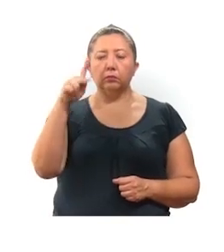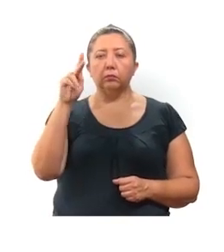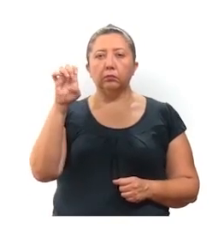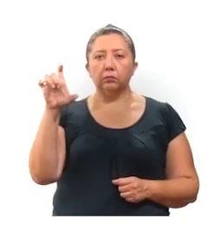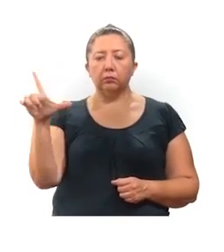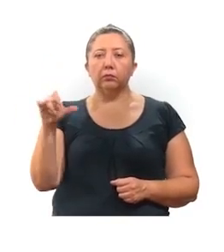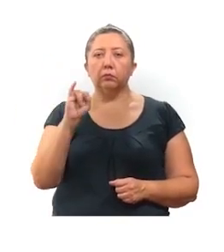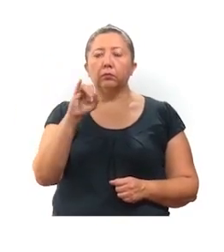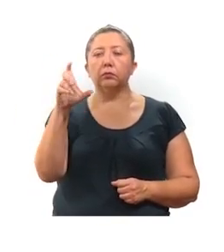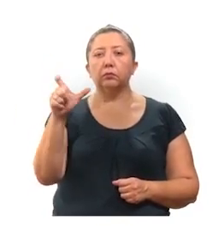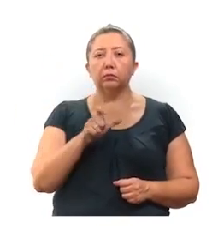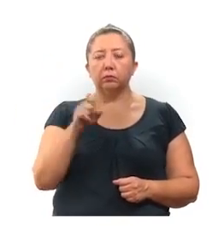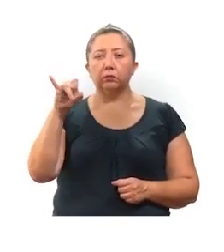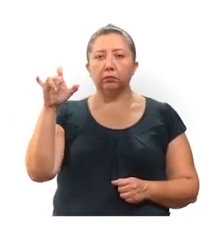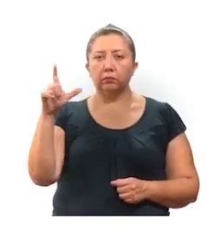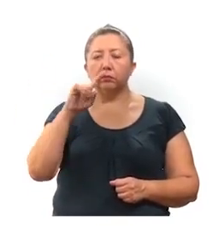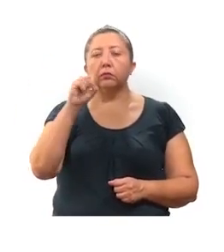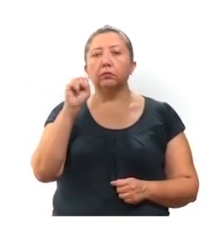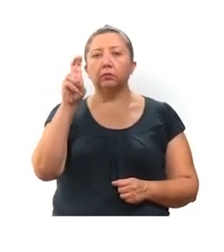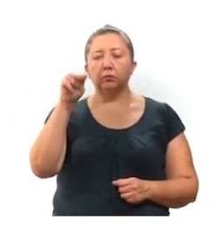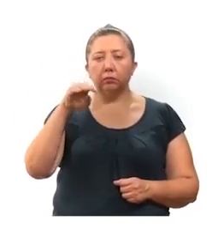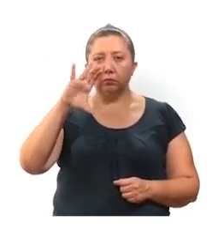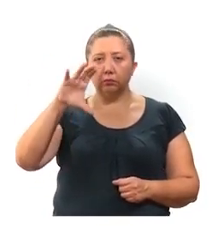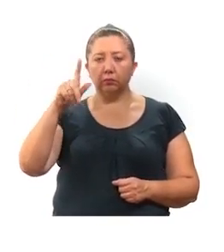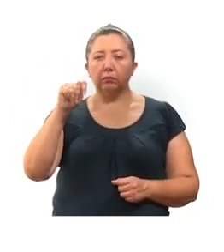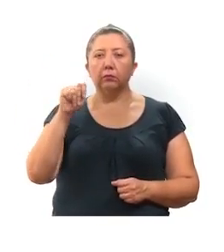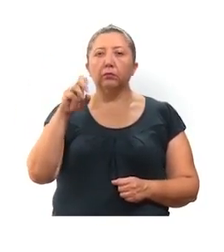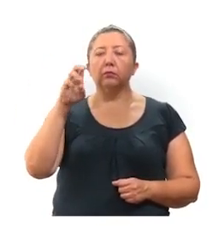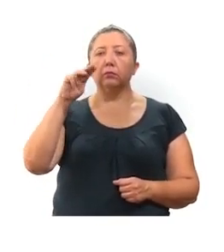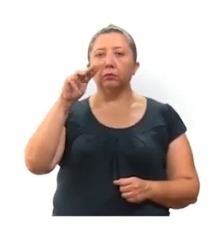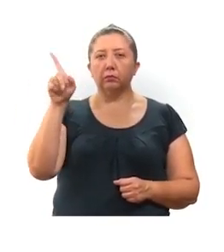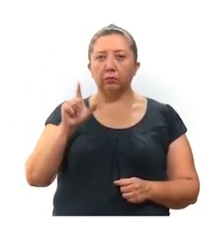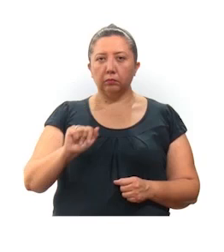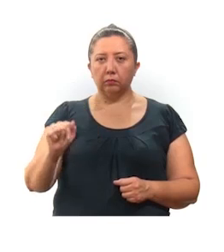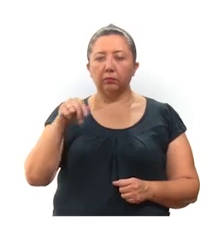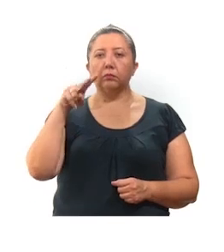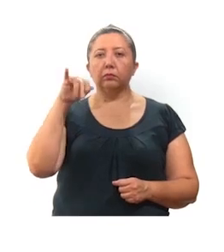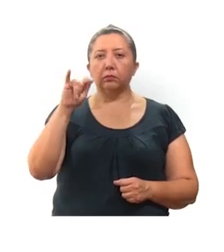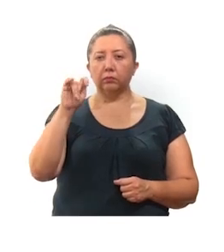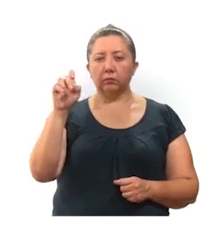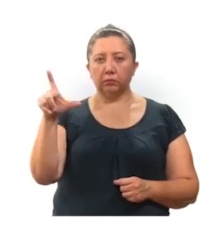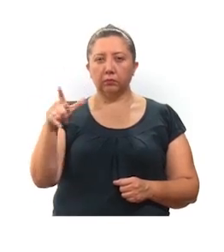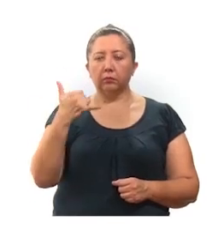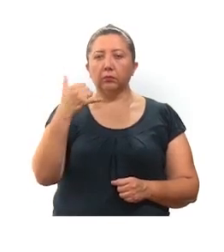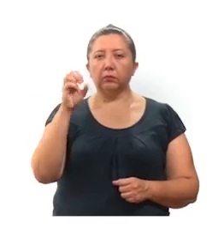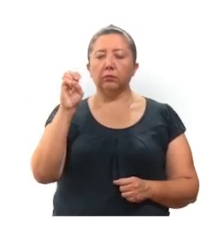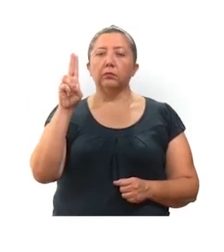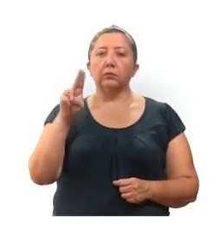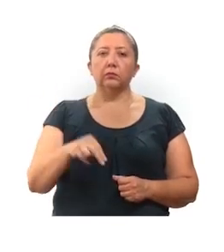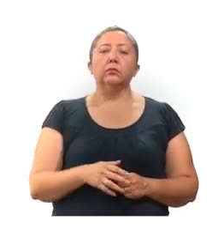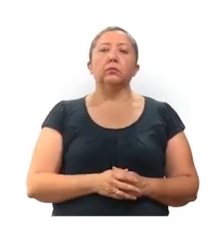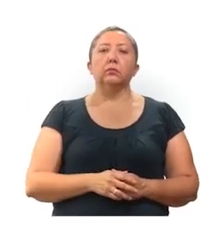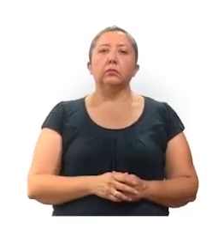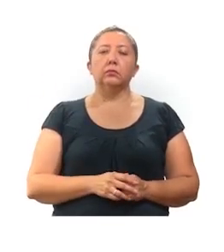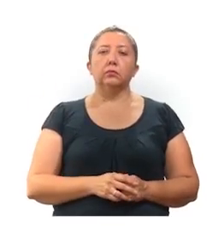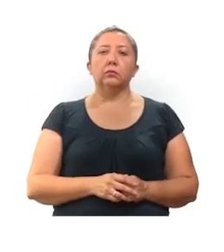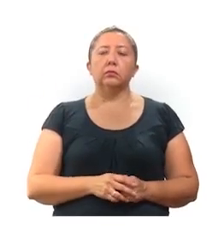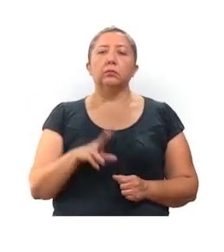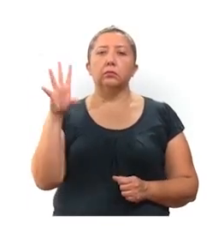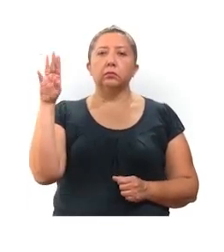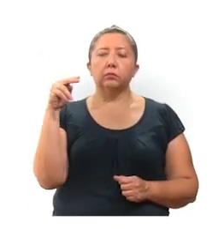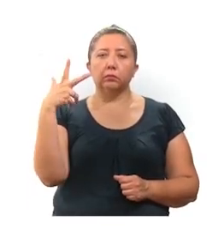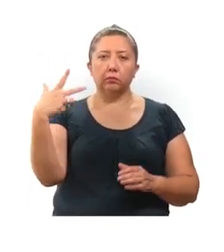Ixil, Maxcanú, Oxcuscap, Sanacat, Temash, Temozón, Tella, Ticul, Timucuy y Yobaín. De